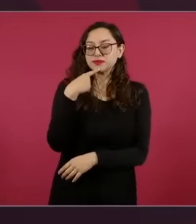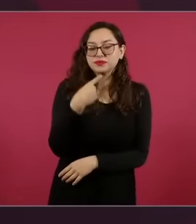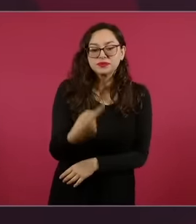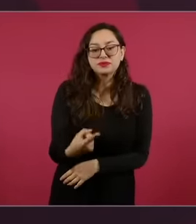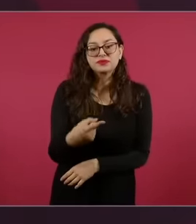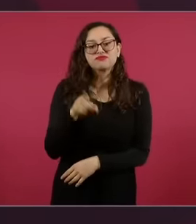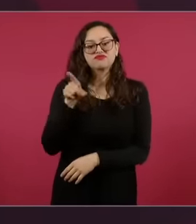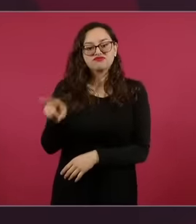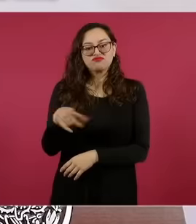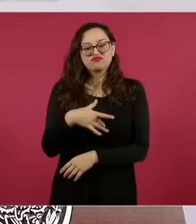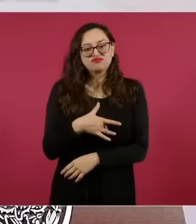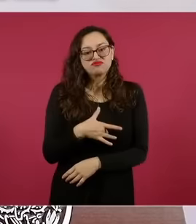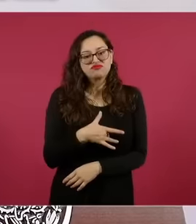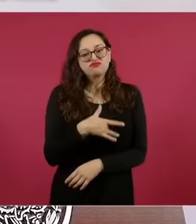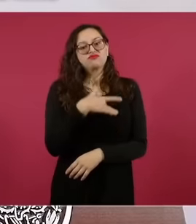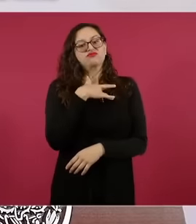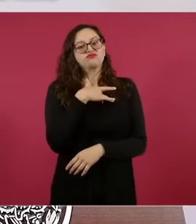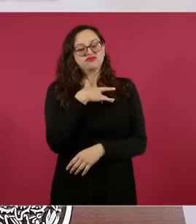Muy sensible,